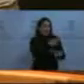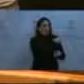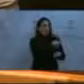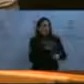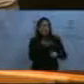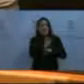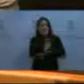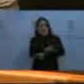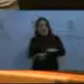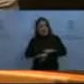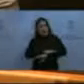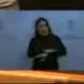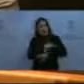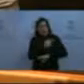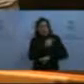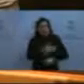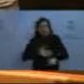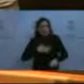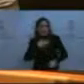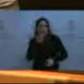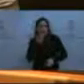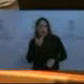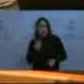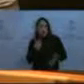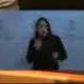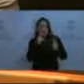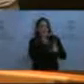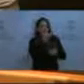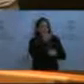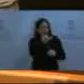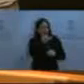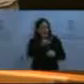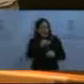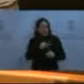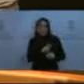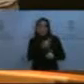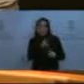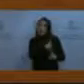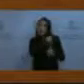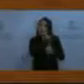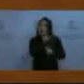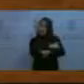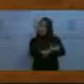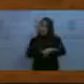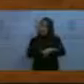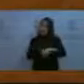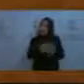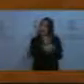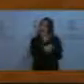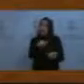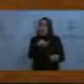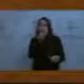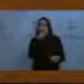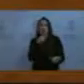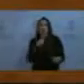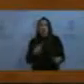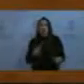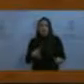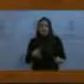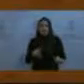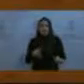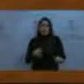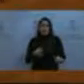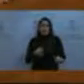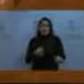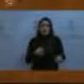y además está cómodo en él. No hay más que verlo semana a semana cuando formula las preguntas al Gobierno, que solo le falta que le digan: me alegro que